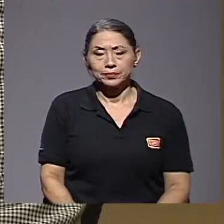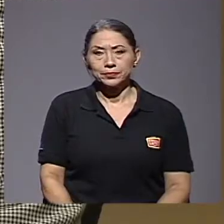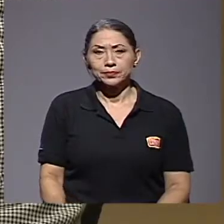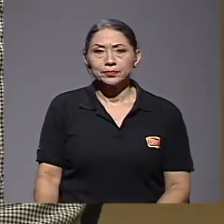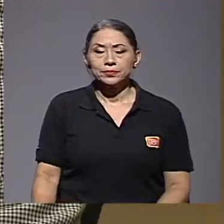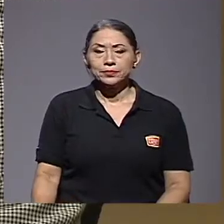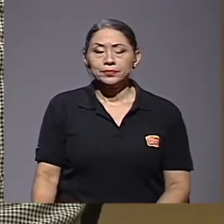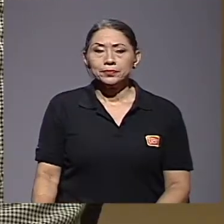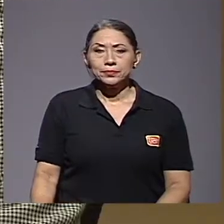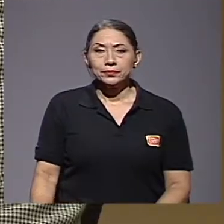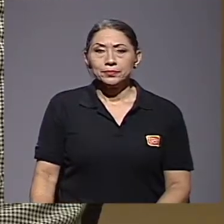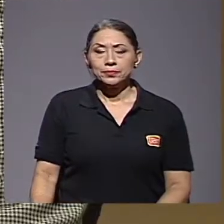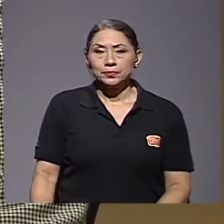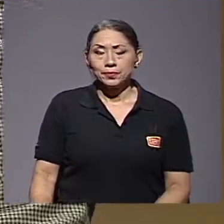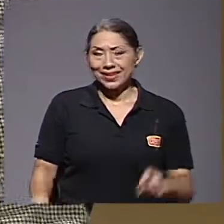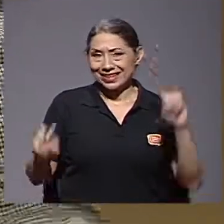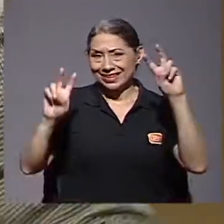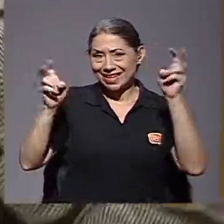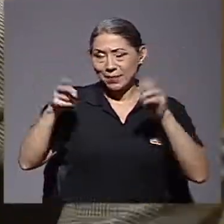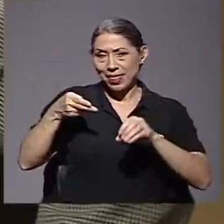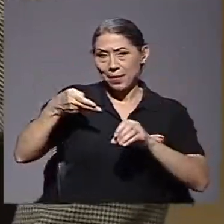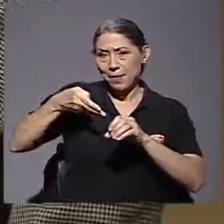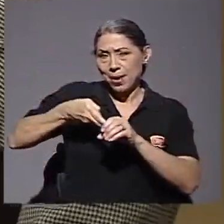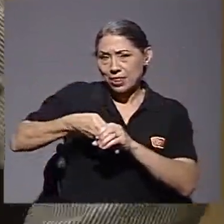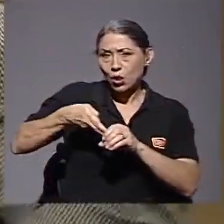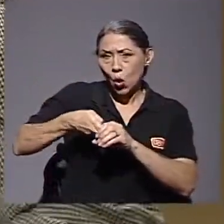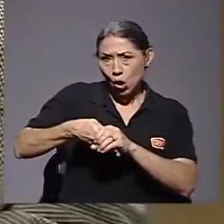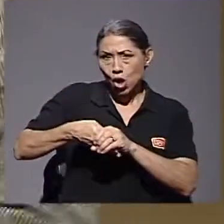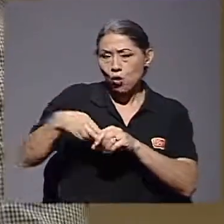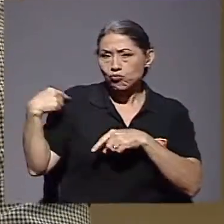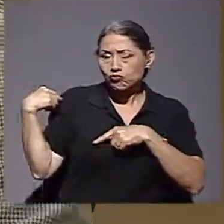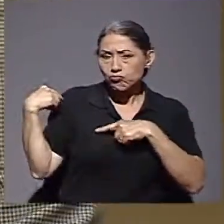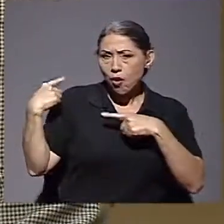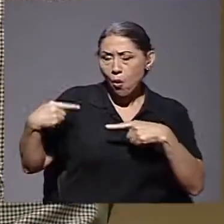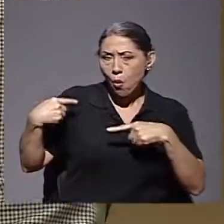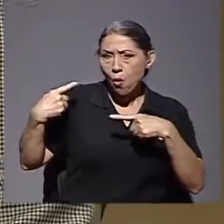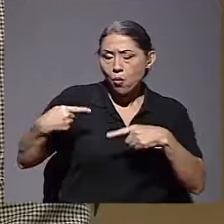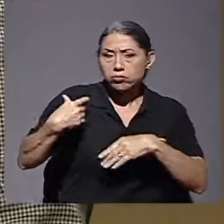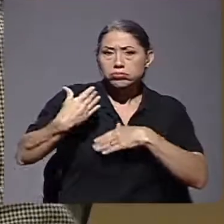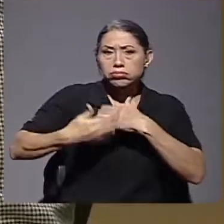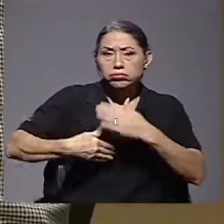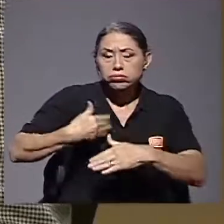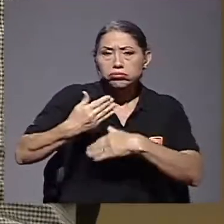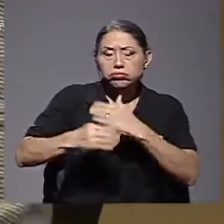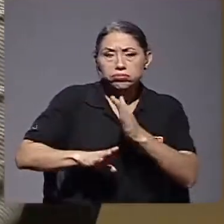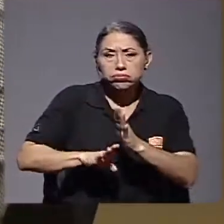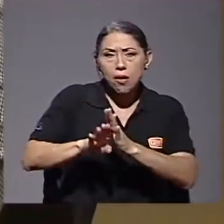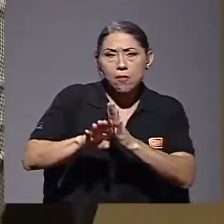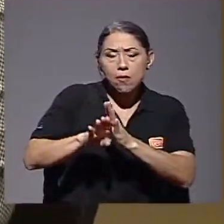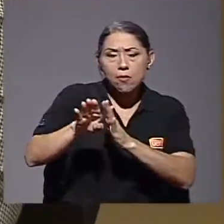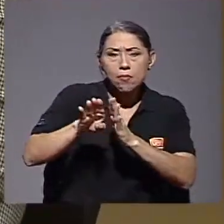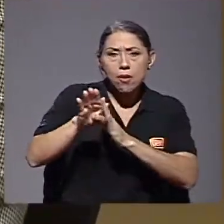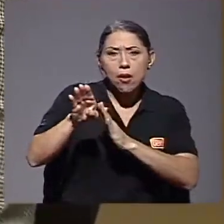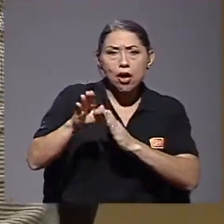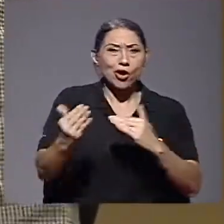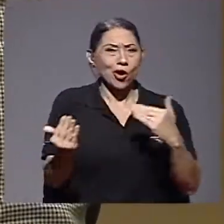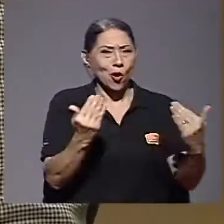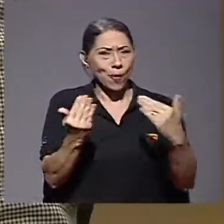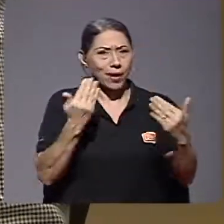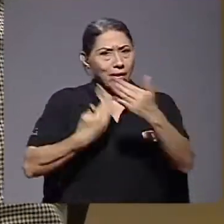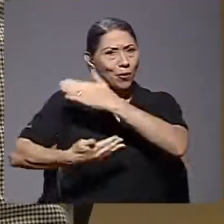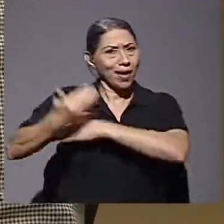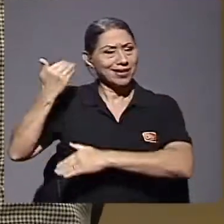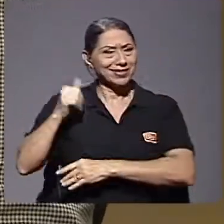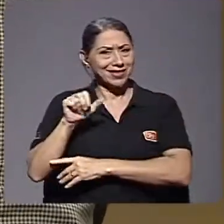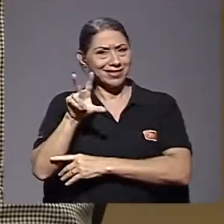El tema del petróleo se ha venido evolucionando mucho comparado con hace 30, 20 años